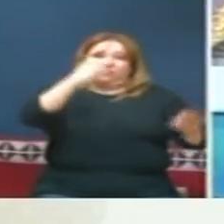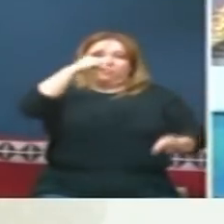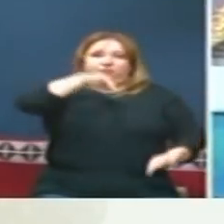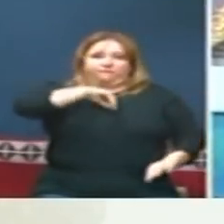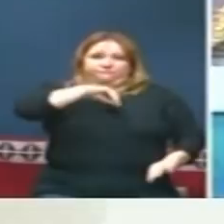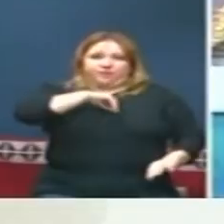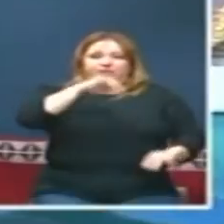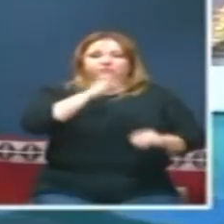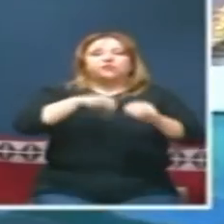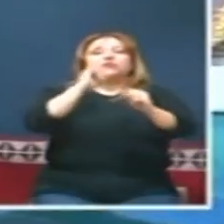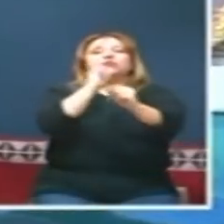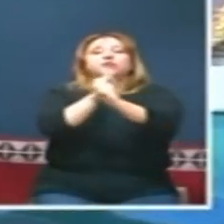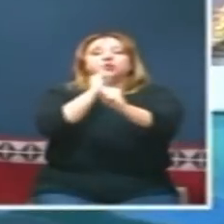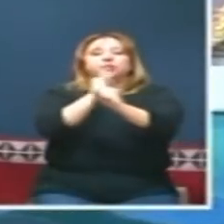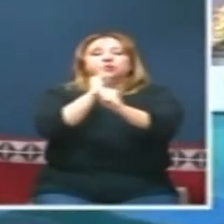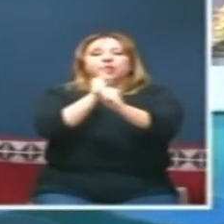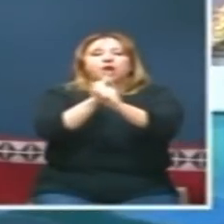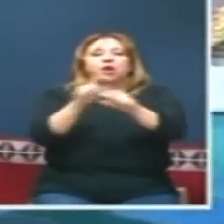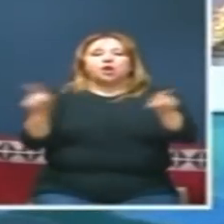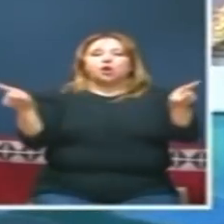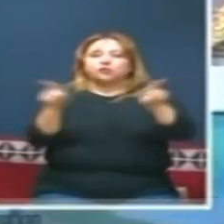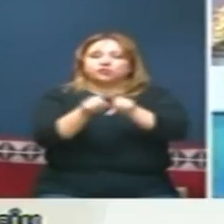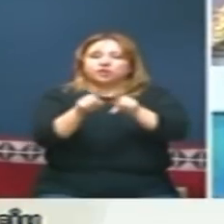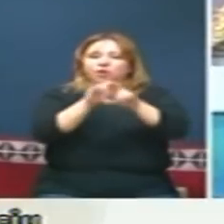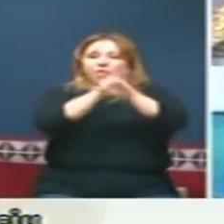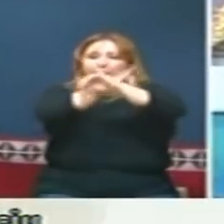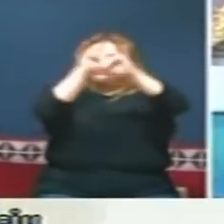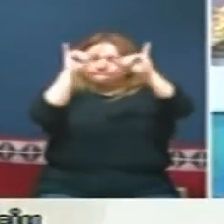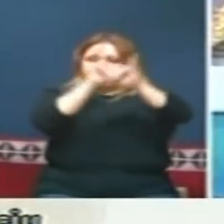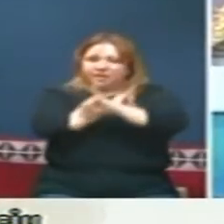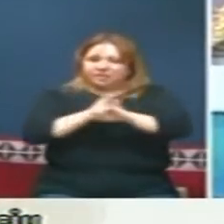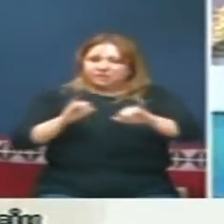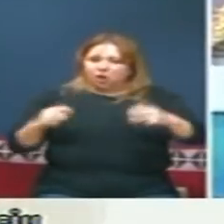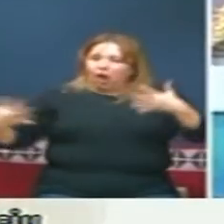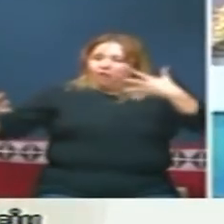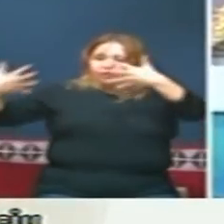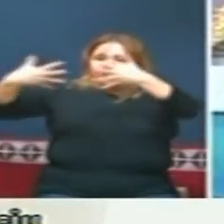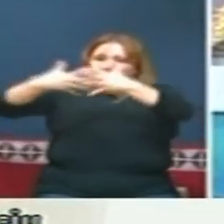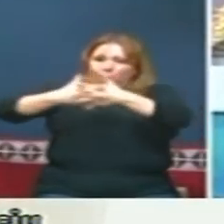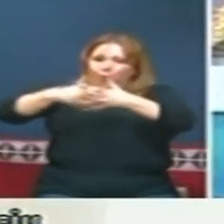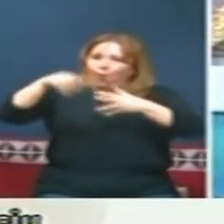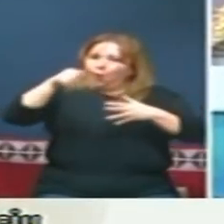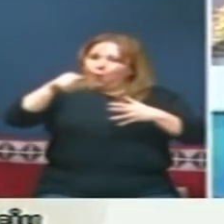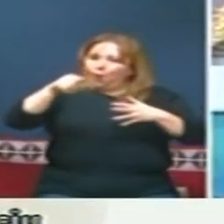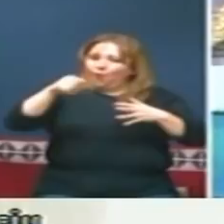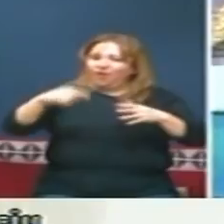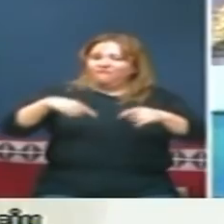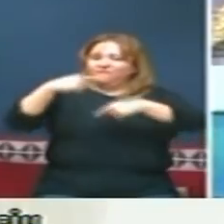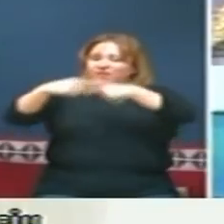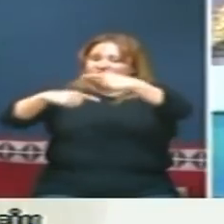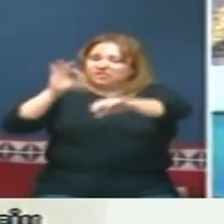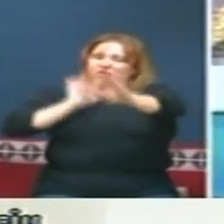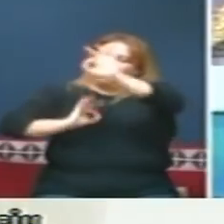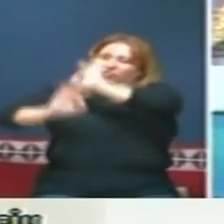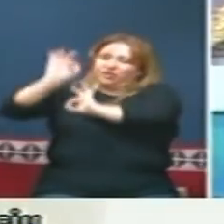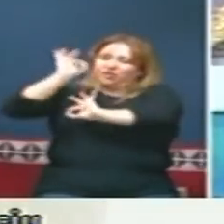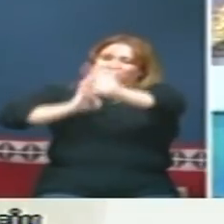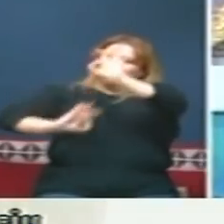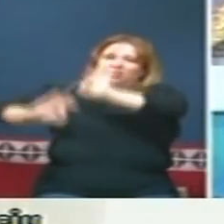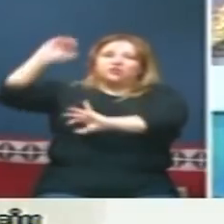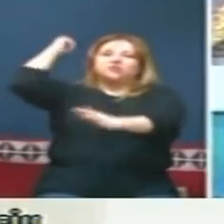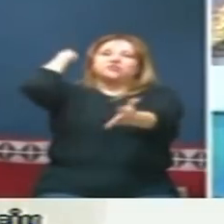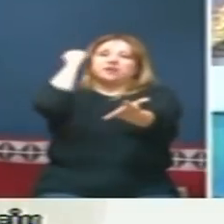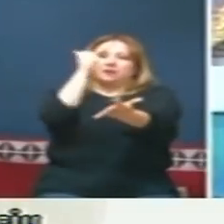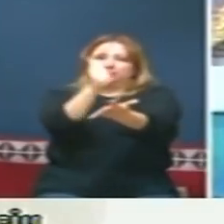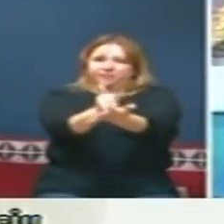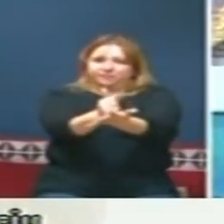de tu Iglesia, y conforme a tu palabra, concedere la paz y la unidad. Tú que vives y reinas por los siglos de los